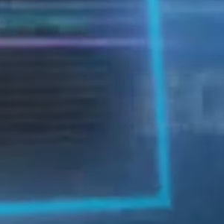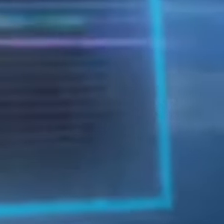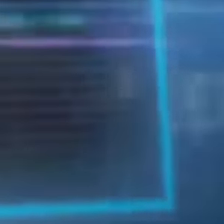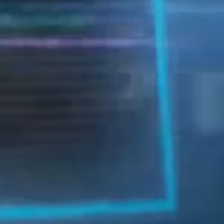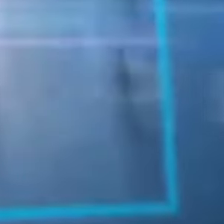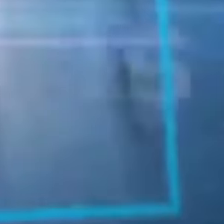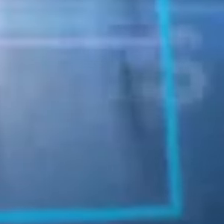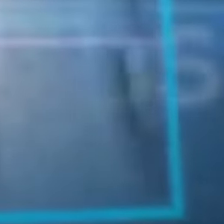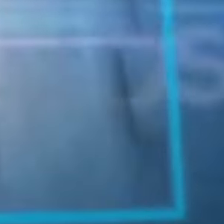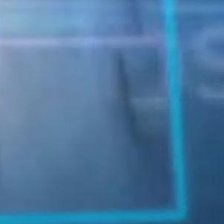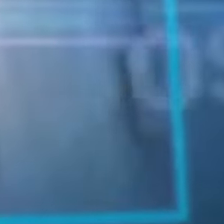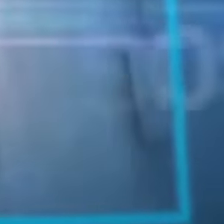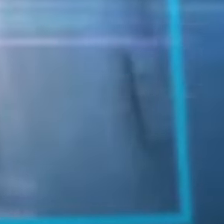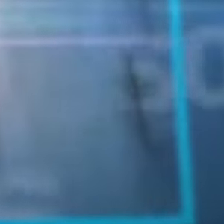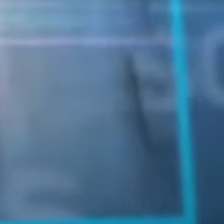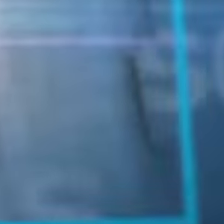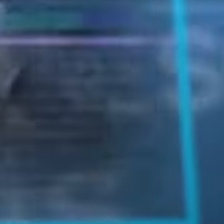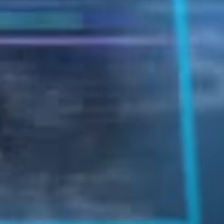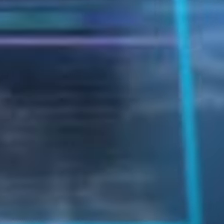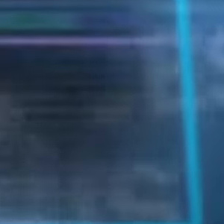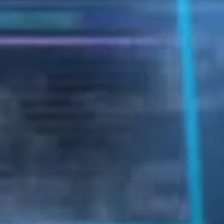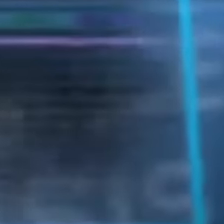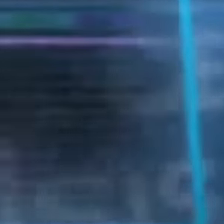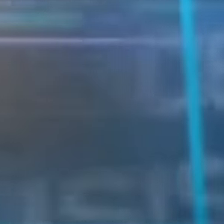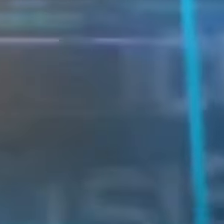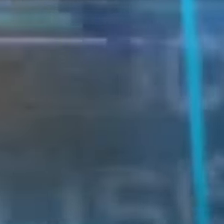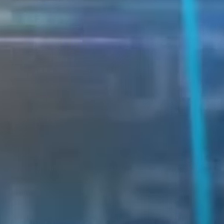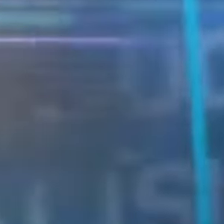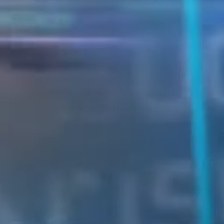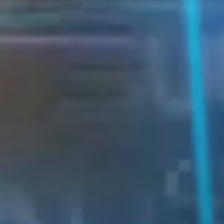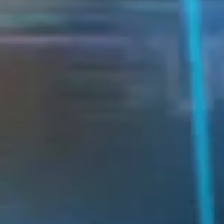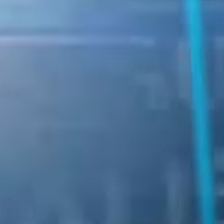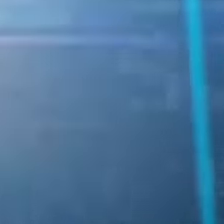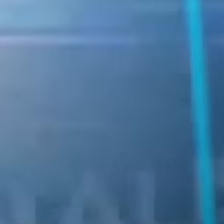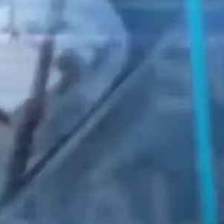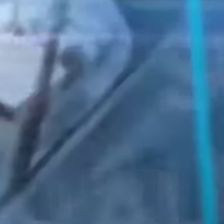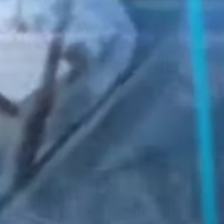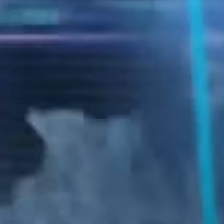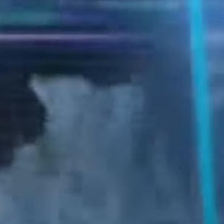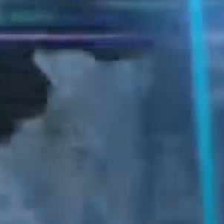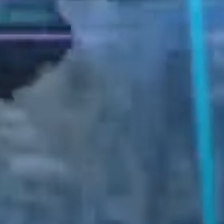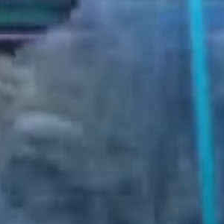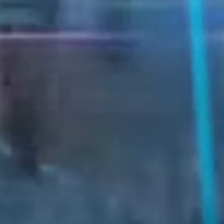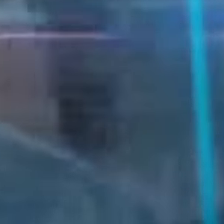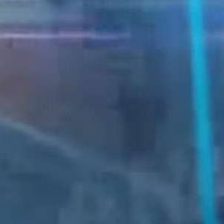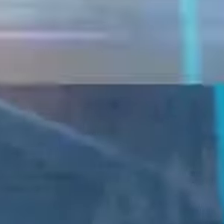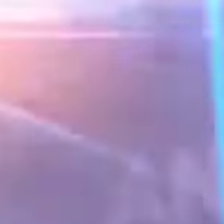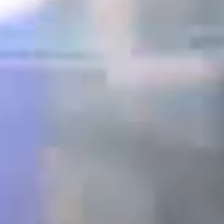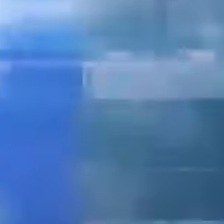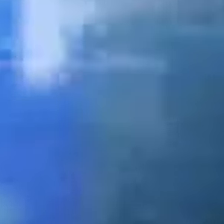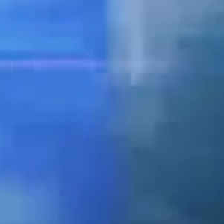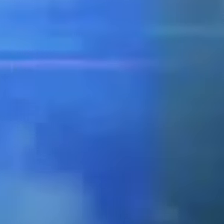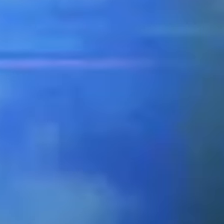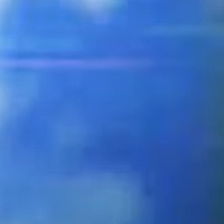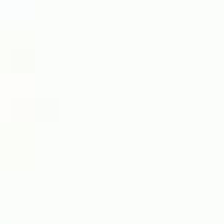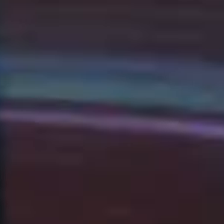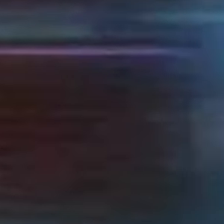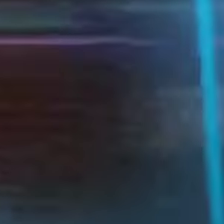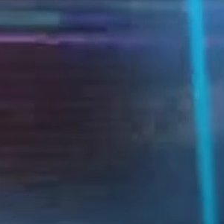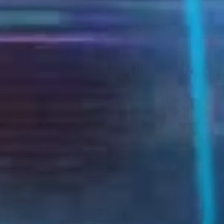son cautos porque las paredes amenazan. Por eso profundizamos en las noticias, para mostrarte los hechos tal como